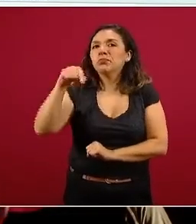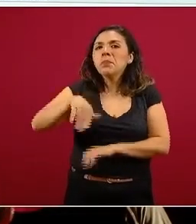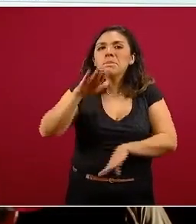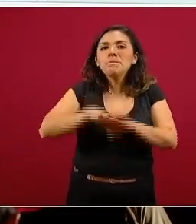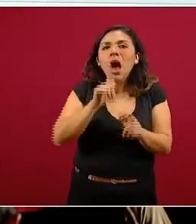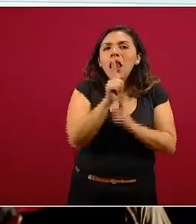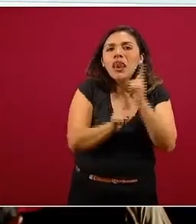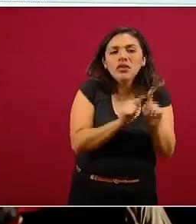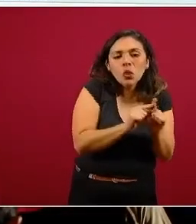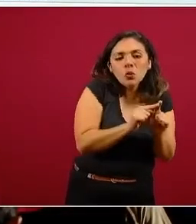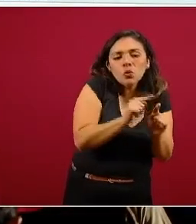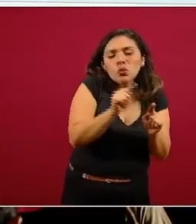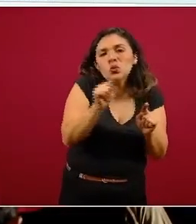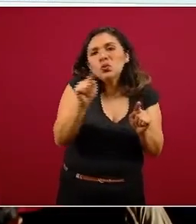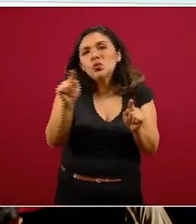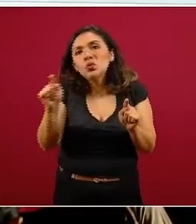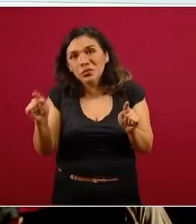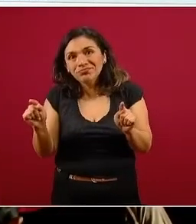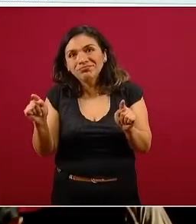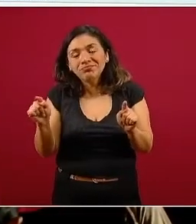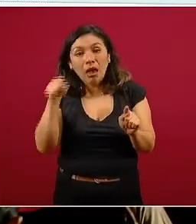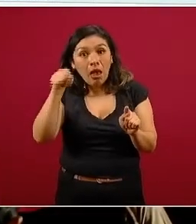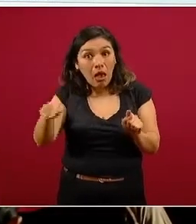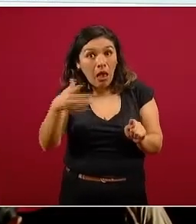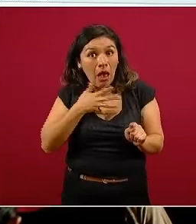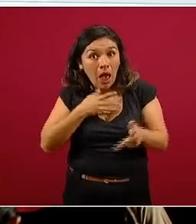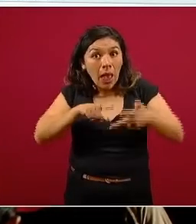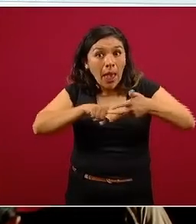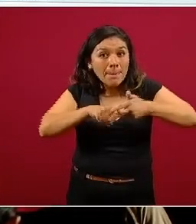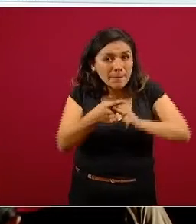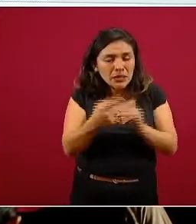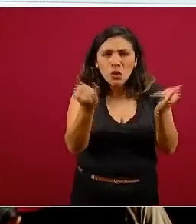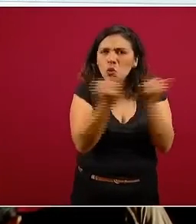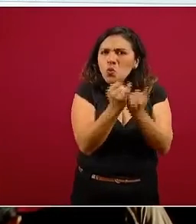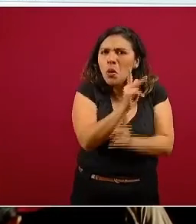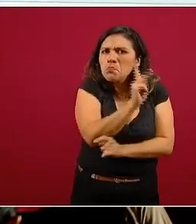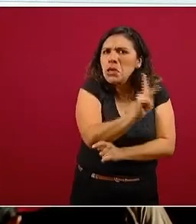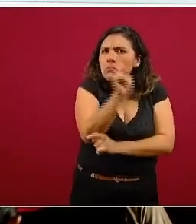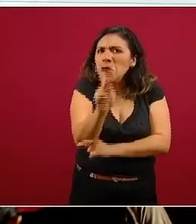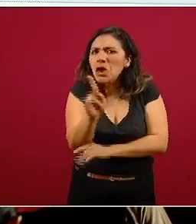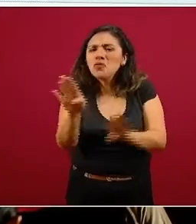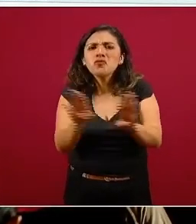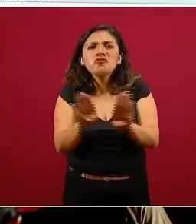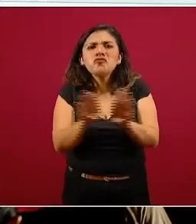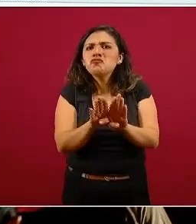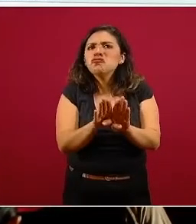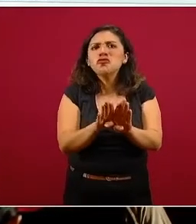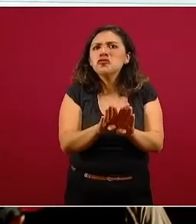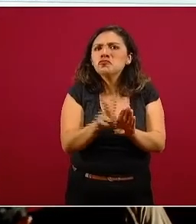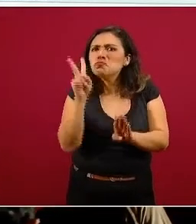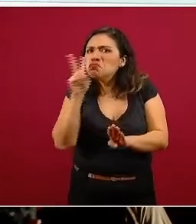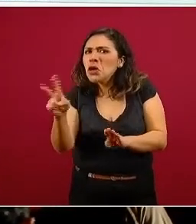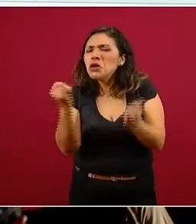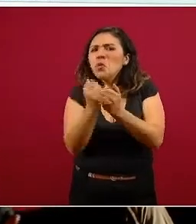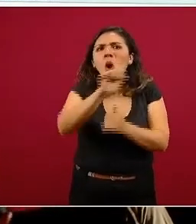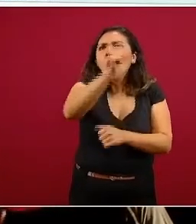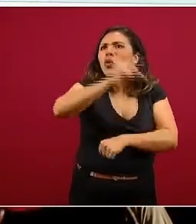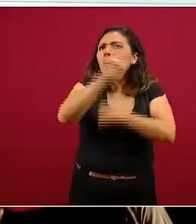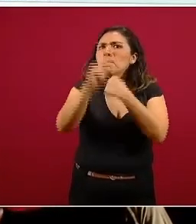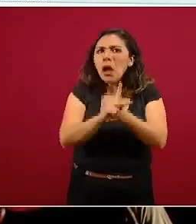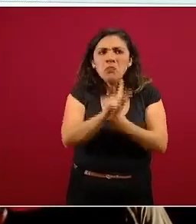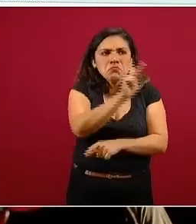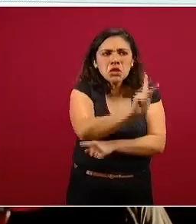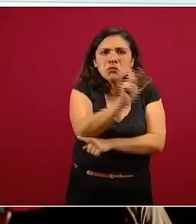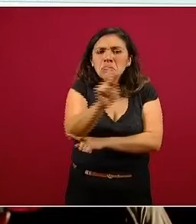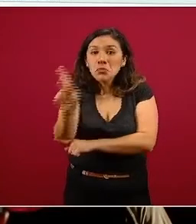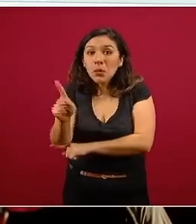más plana y que habiendo tenido un inicio similar o una tendencia similar con relación a otros países,